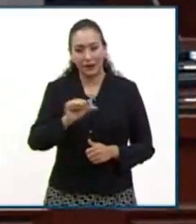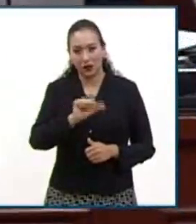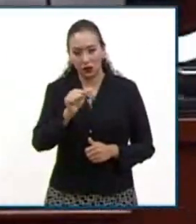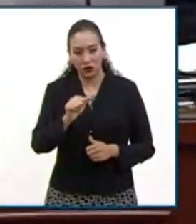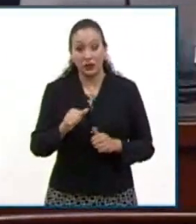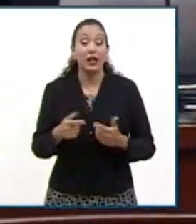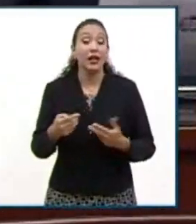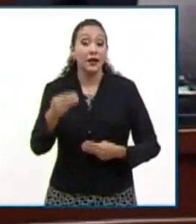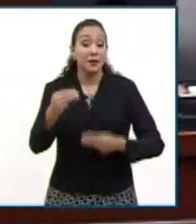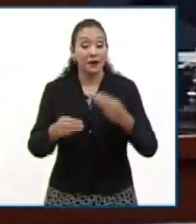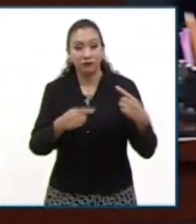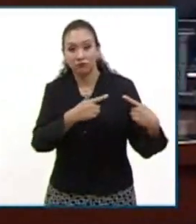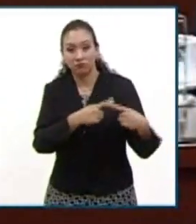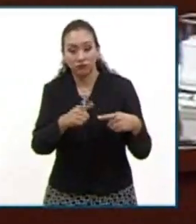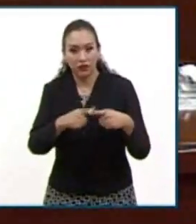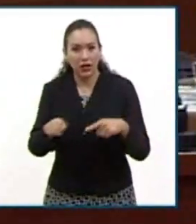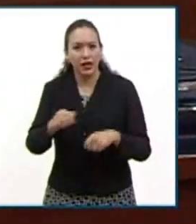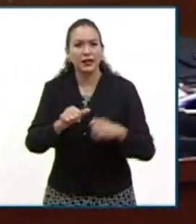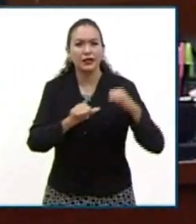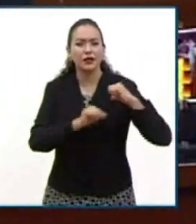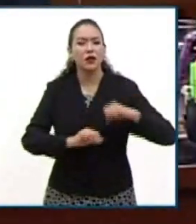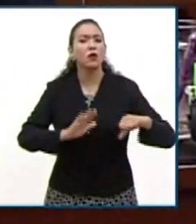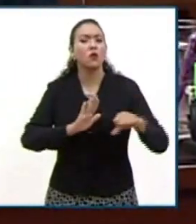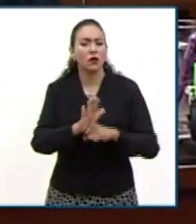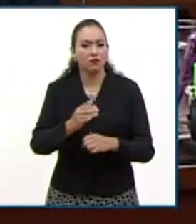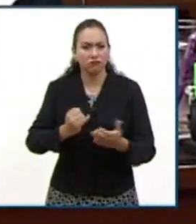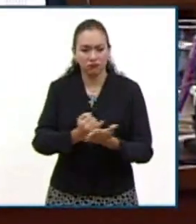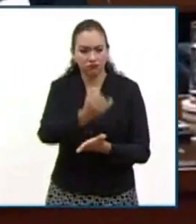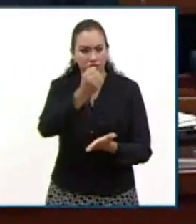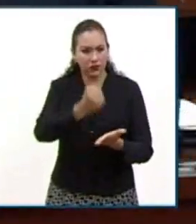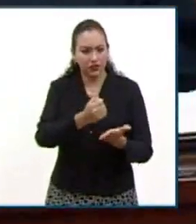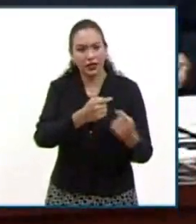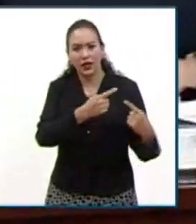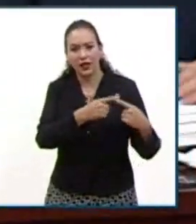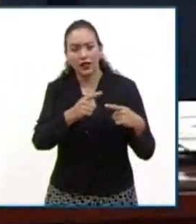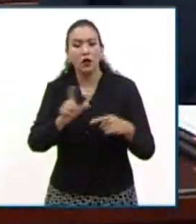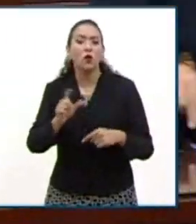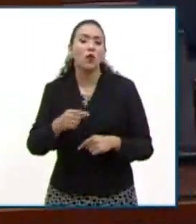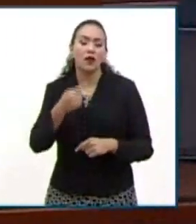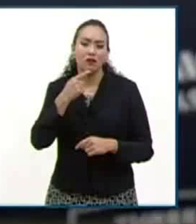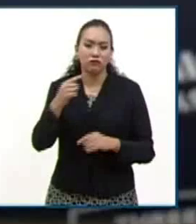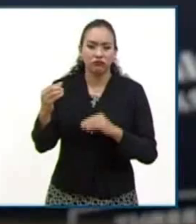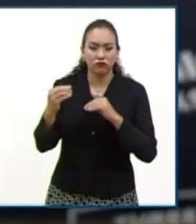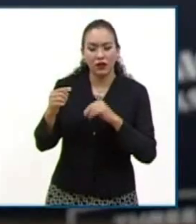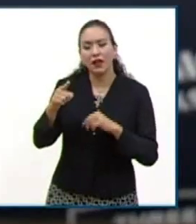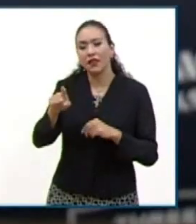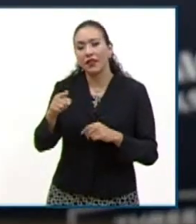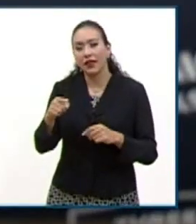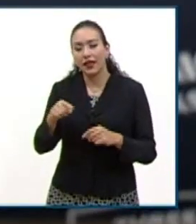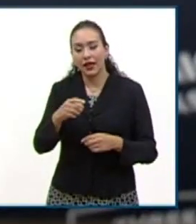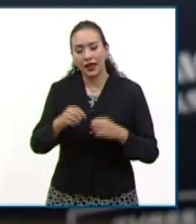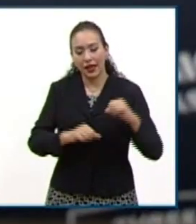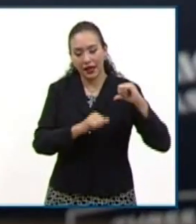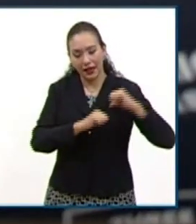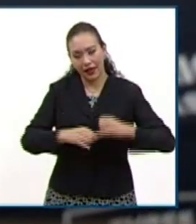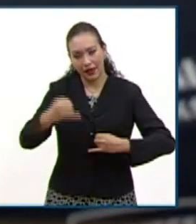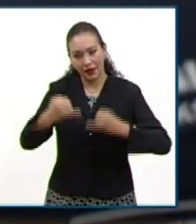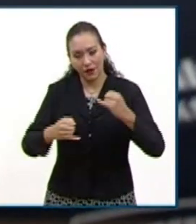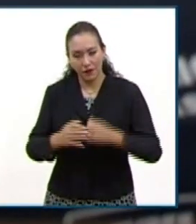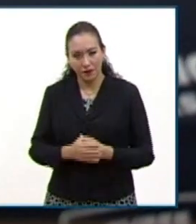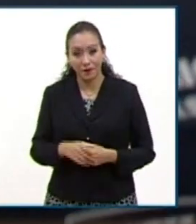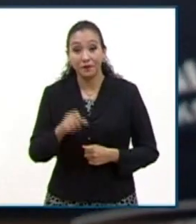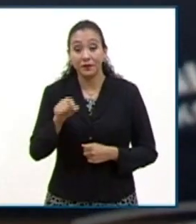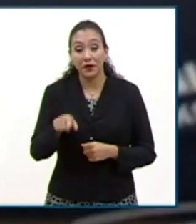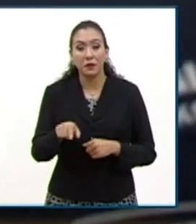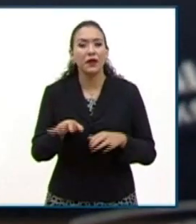de conocer de los amparos directos y de las sentencias dictadas en amparo indirecto por los jueces de distrito. También integran los